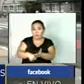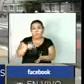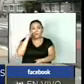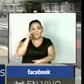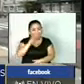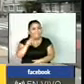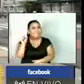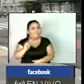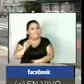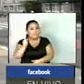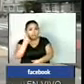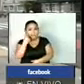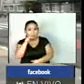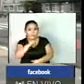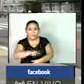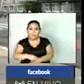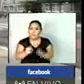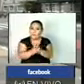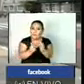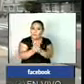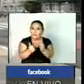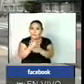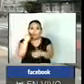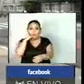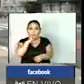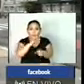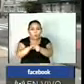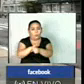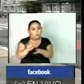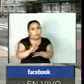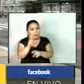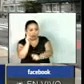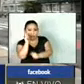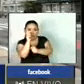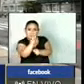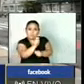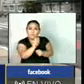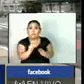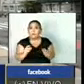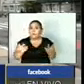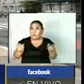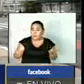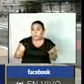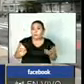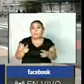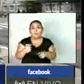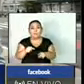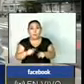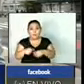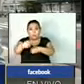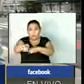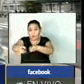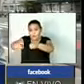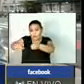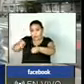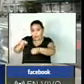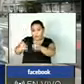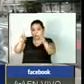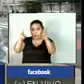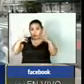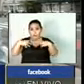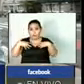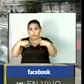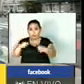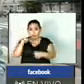de la pandemia en las funerarias de la ciudad y manifestó que no se presentarían cargos criminales sin embargo el departamento de salud del